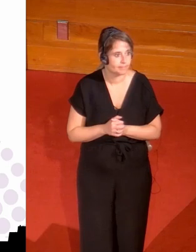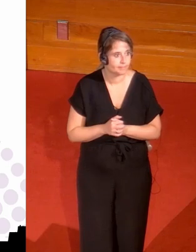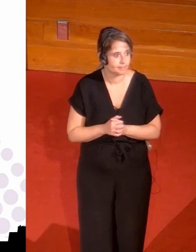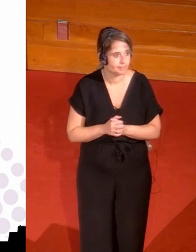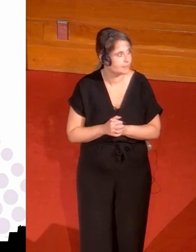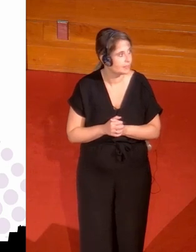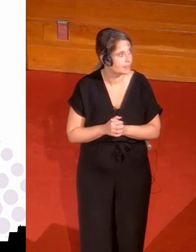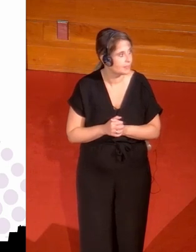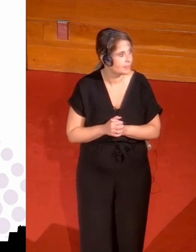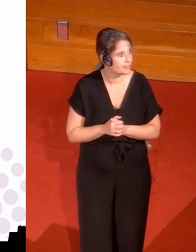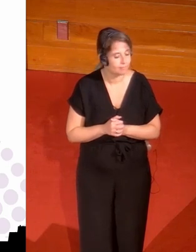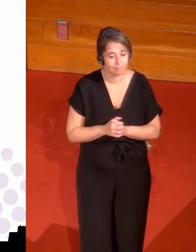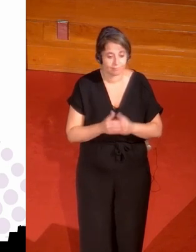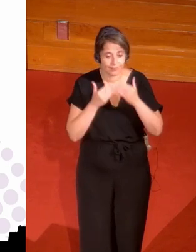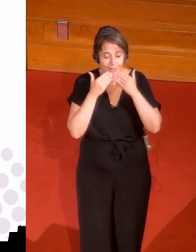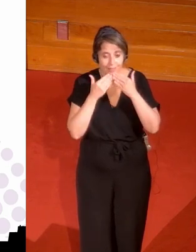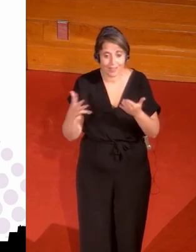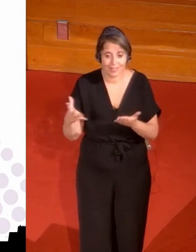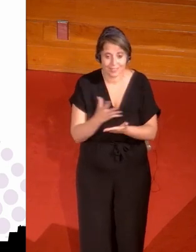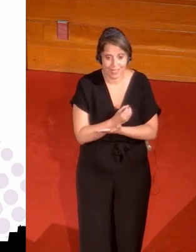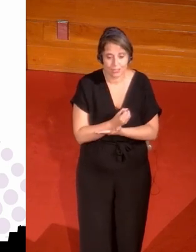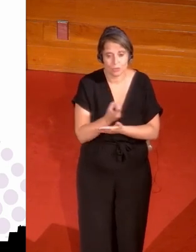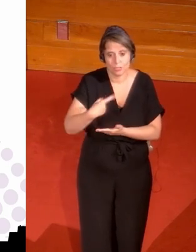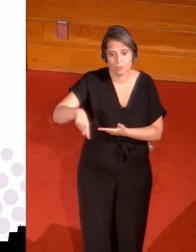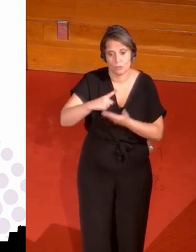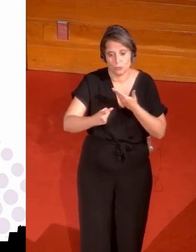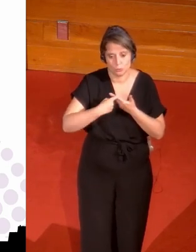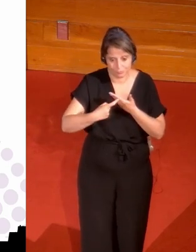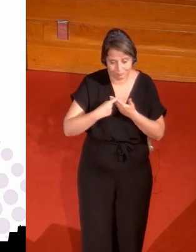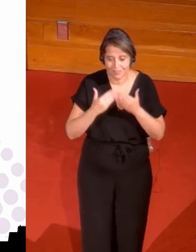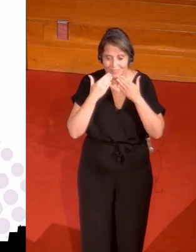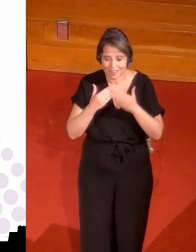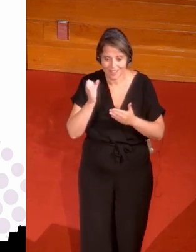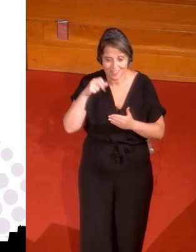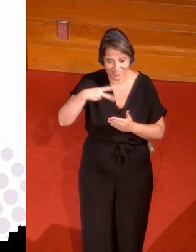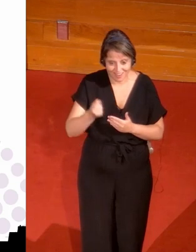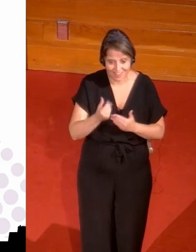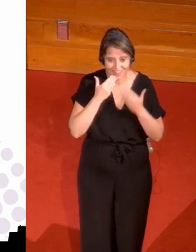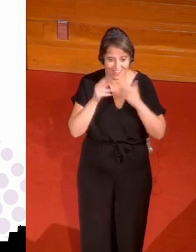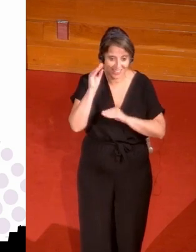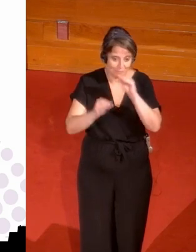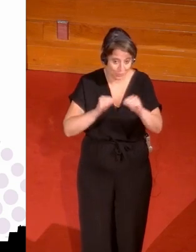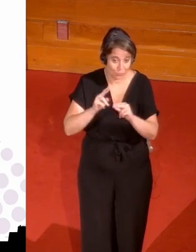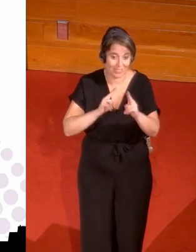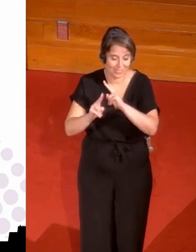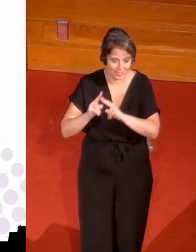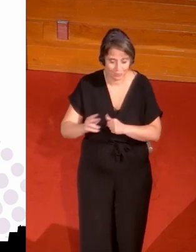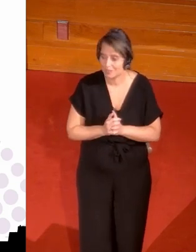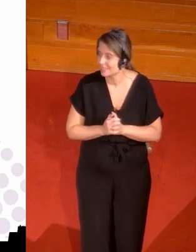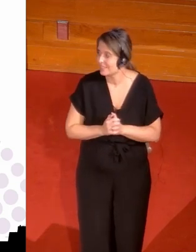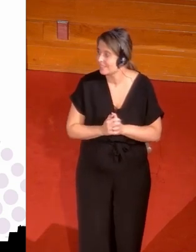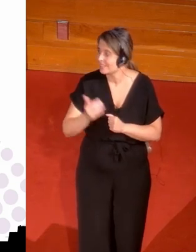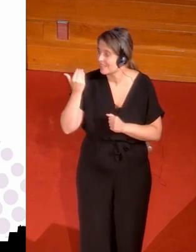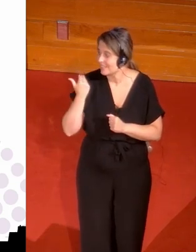buo buo ba eskerrik asko guztien zuen arraga eskerrik asko anar bere hital eta emako